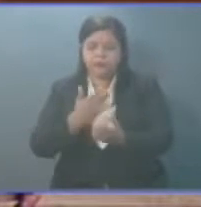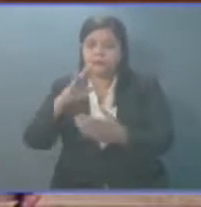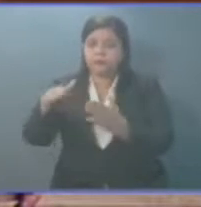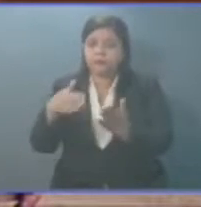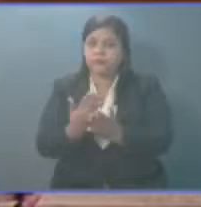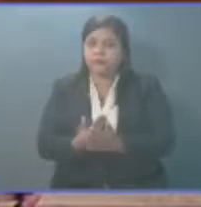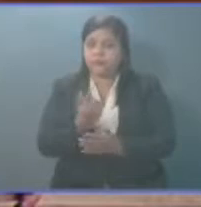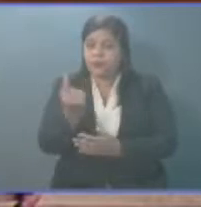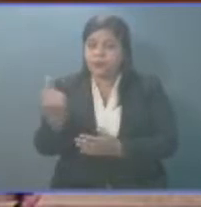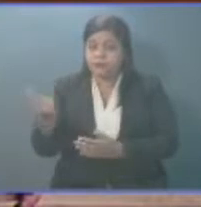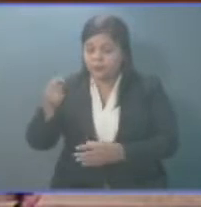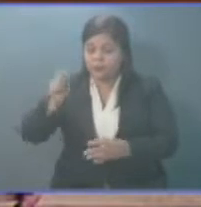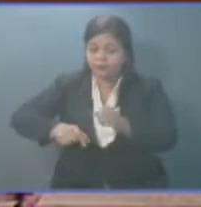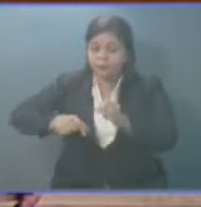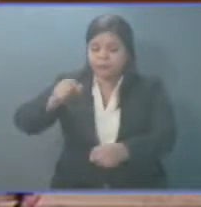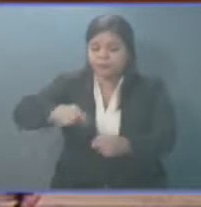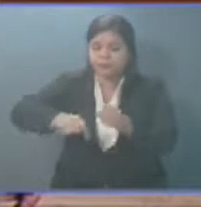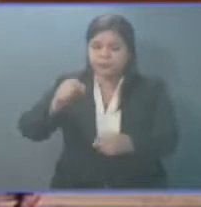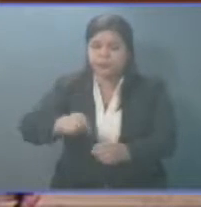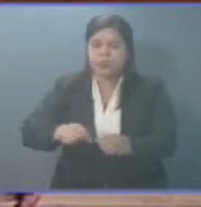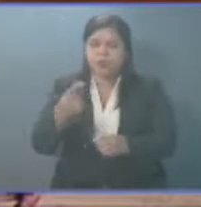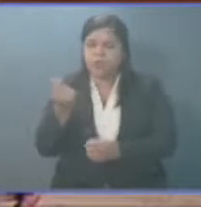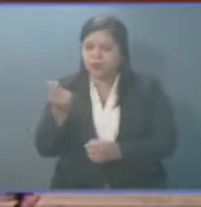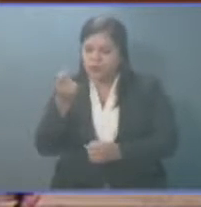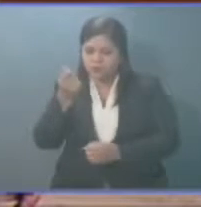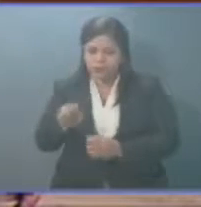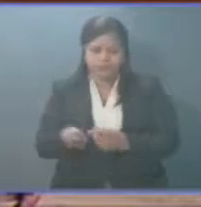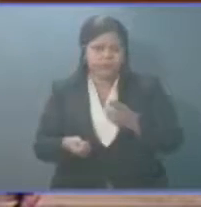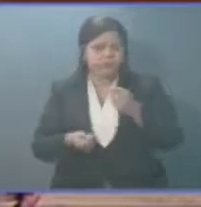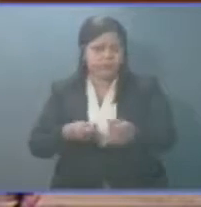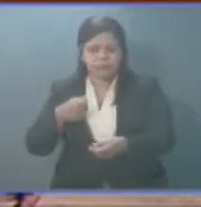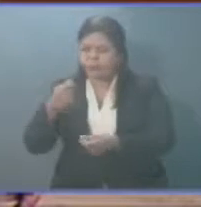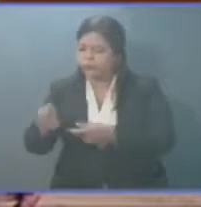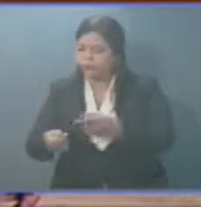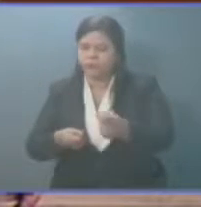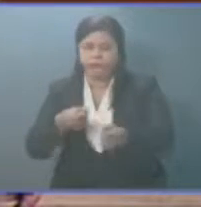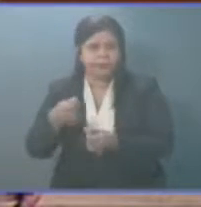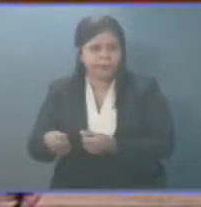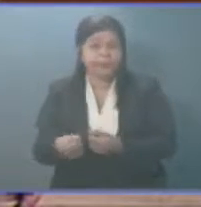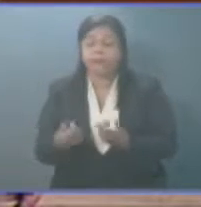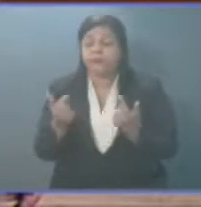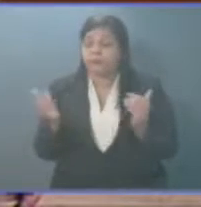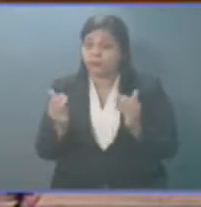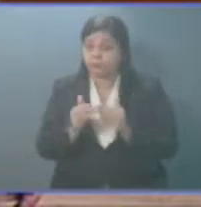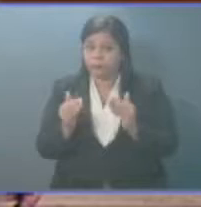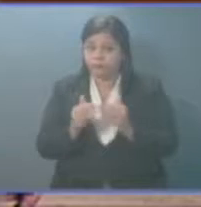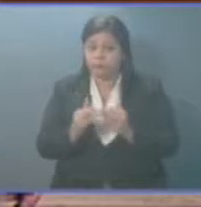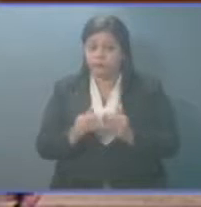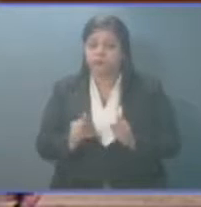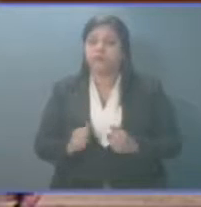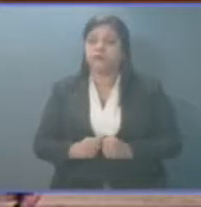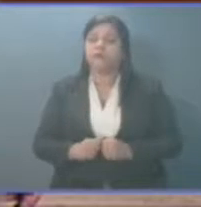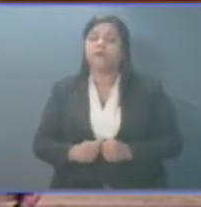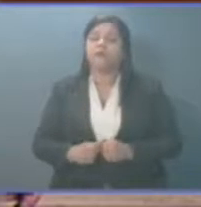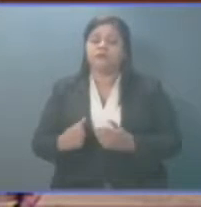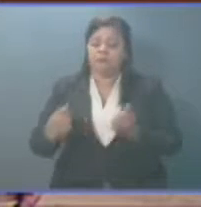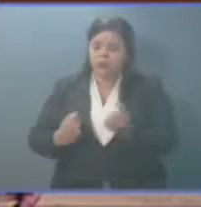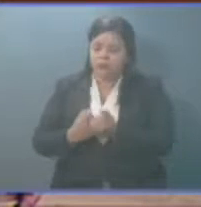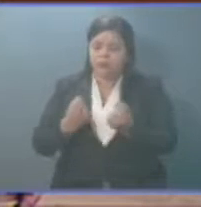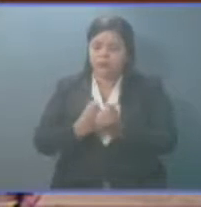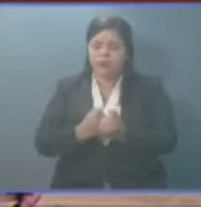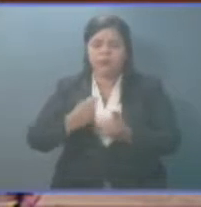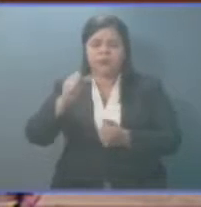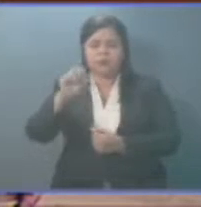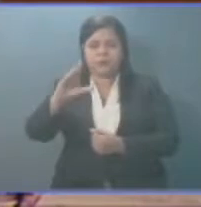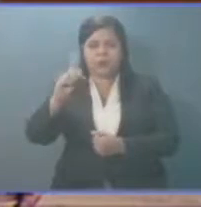productores agropecuarios con un fideicomiso y el establecimiento de infraestructura productiva, estatal y privada. Y en colaboración de la Defensoría